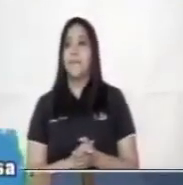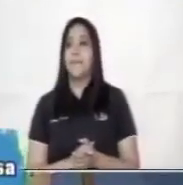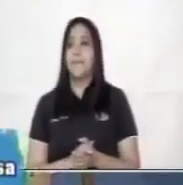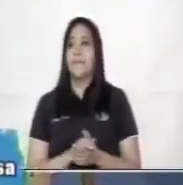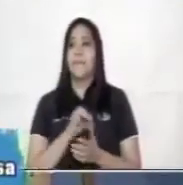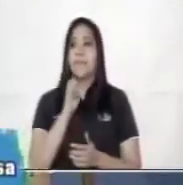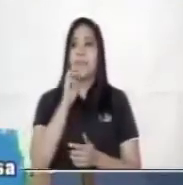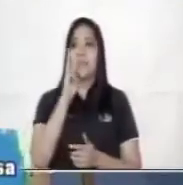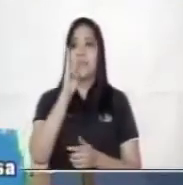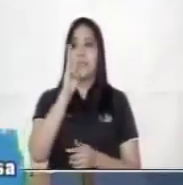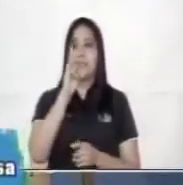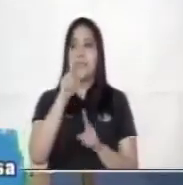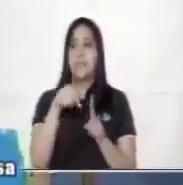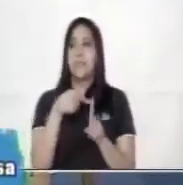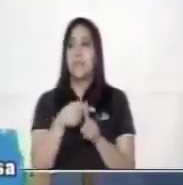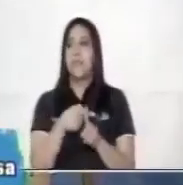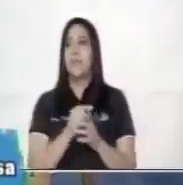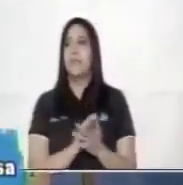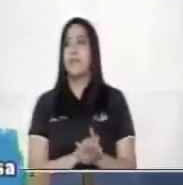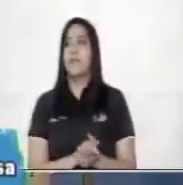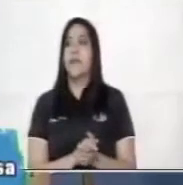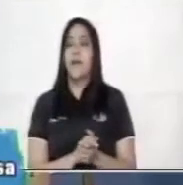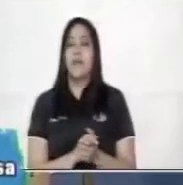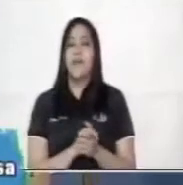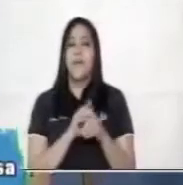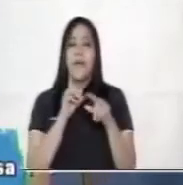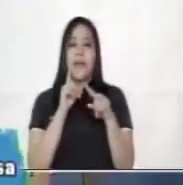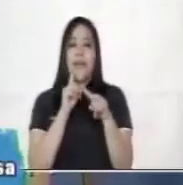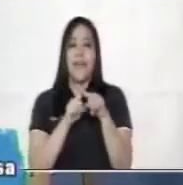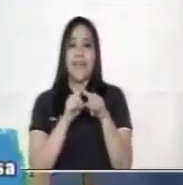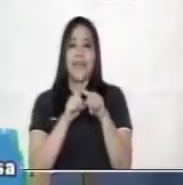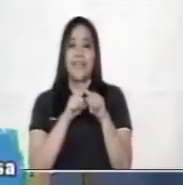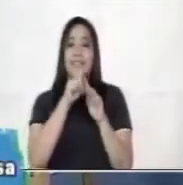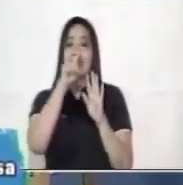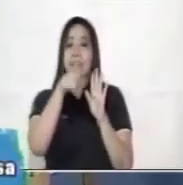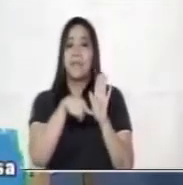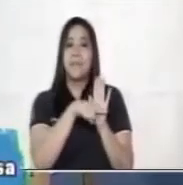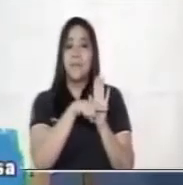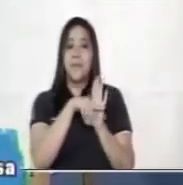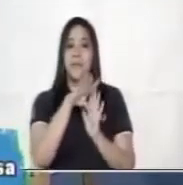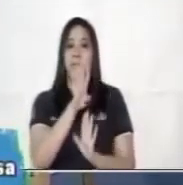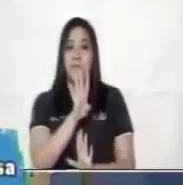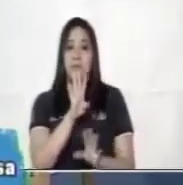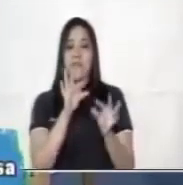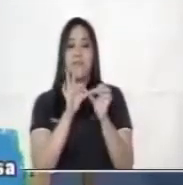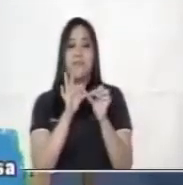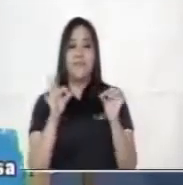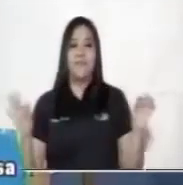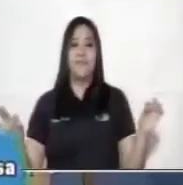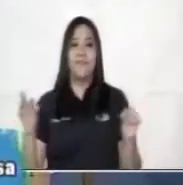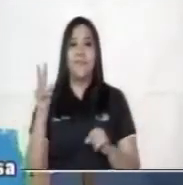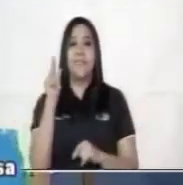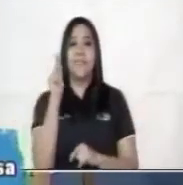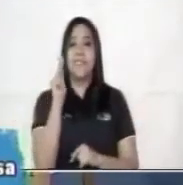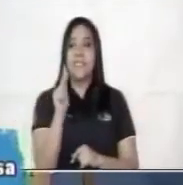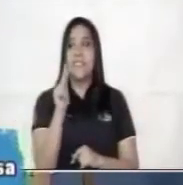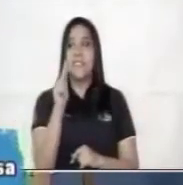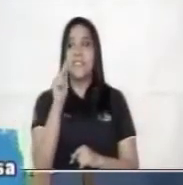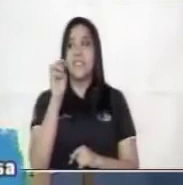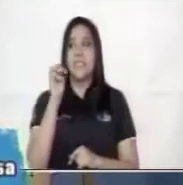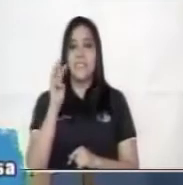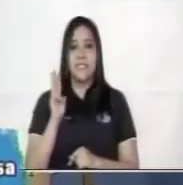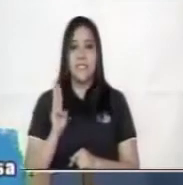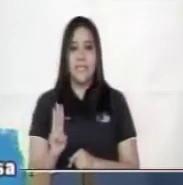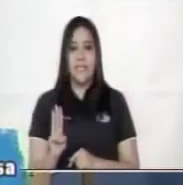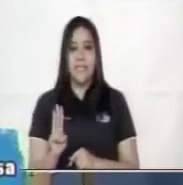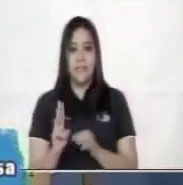3 positivo. Entonces, cuando X es menos 4, Y es 3